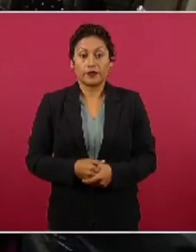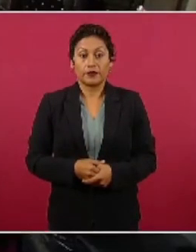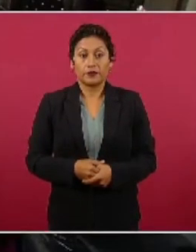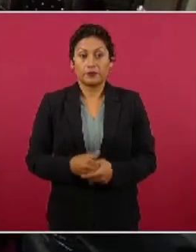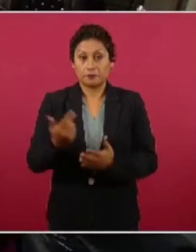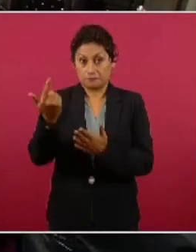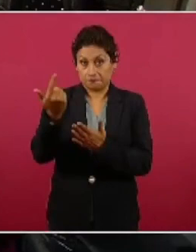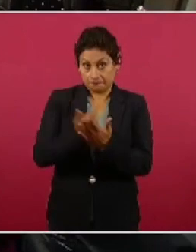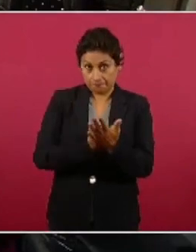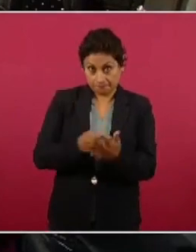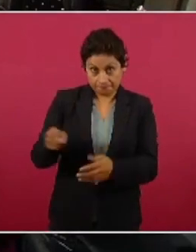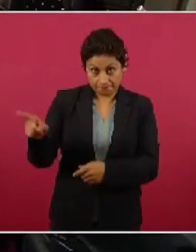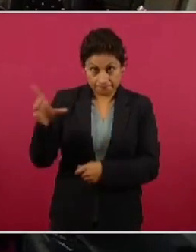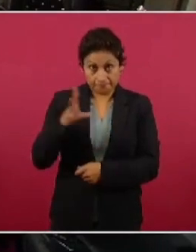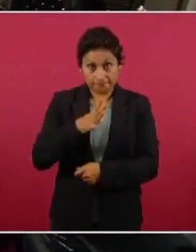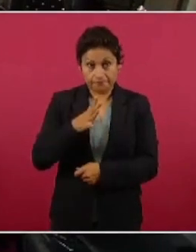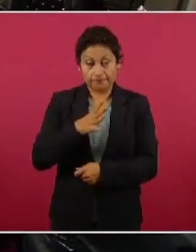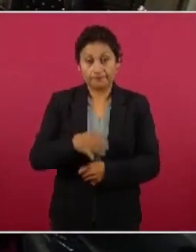Aquí está.